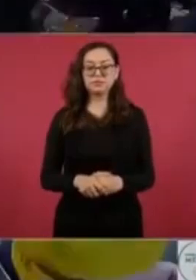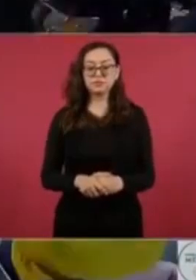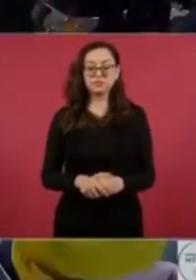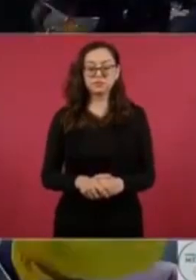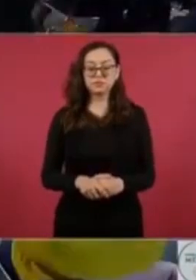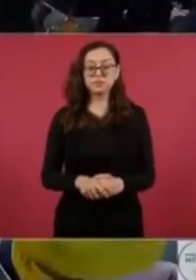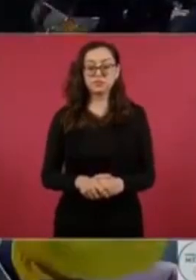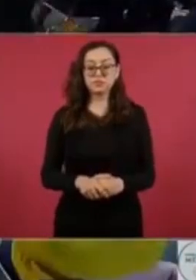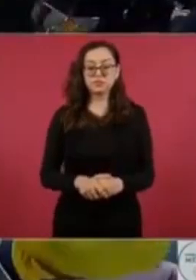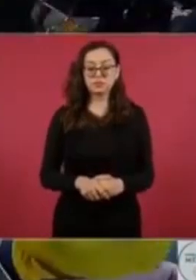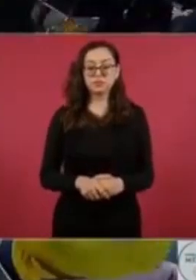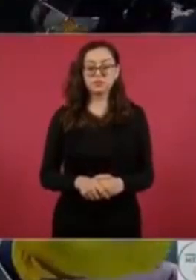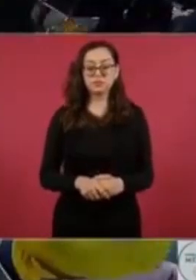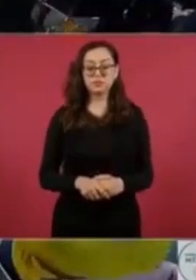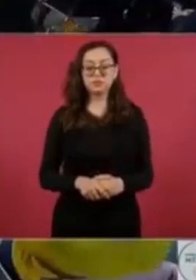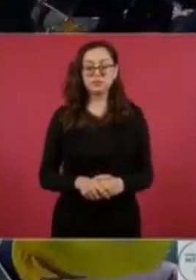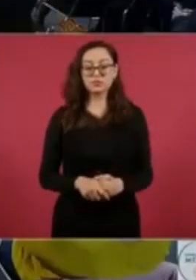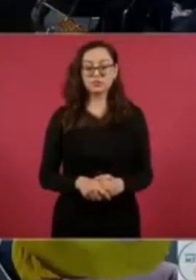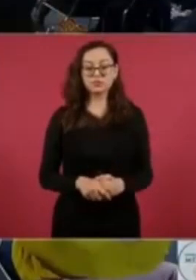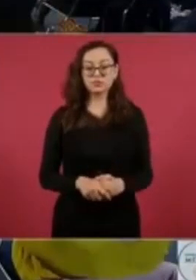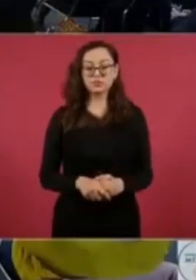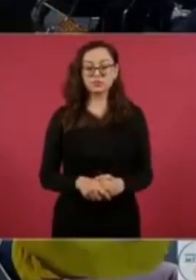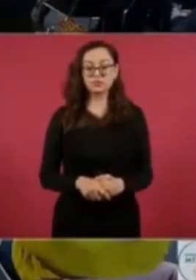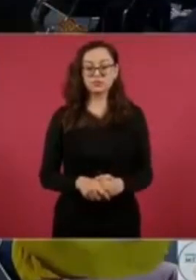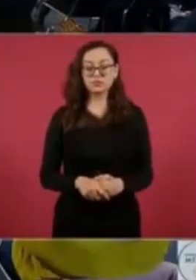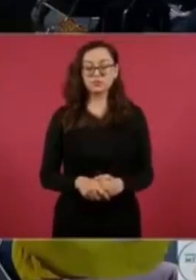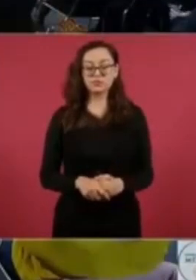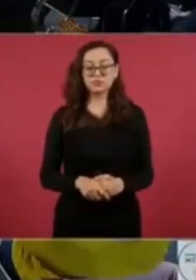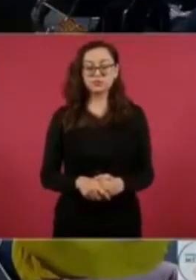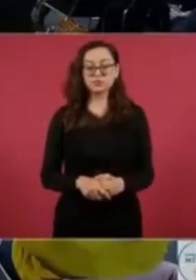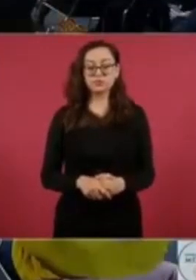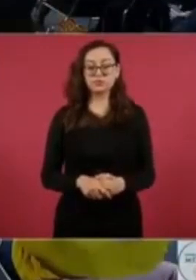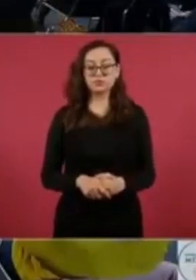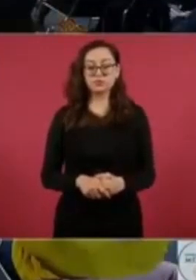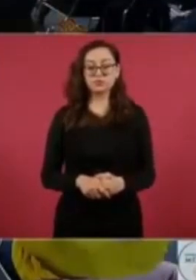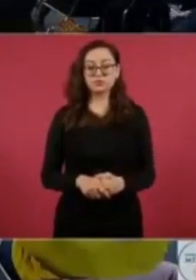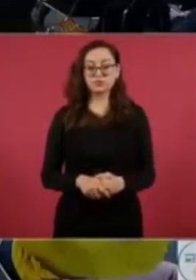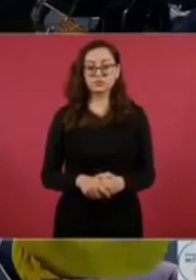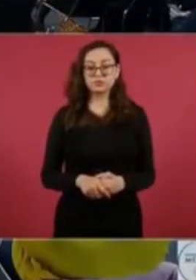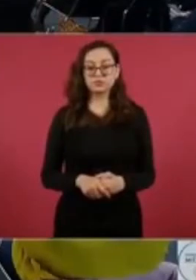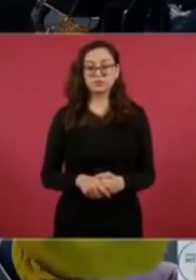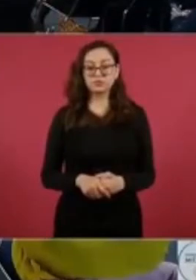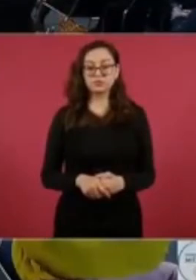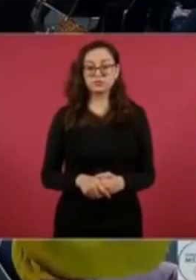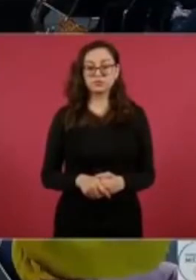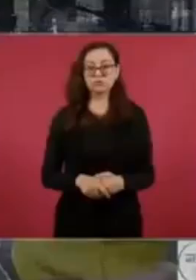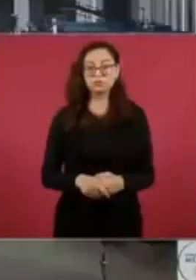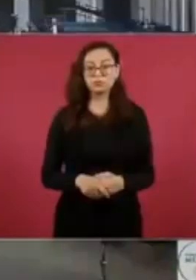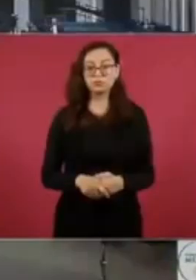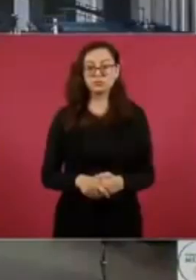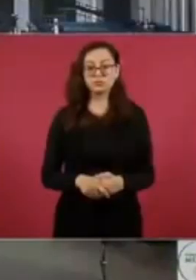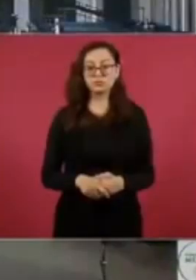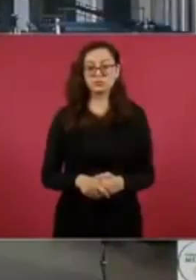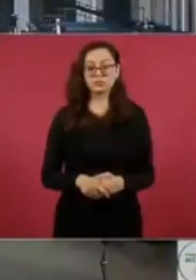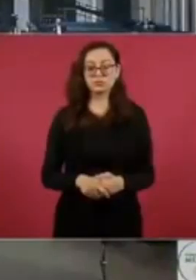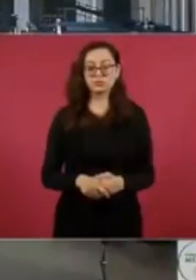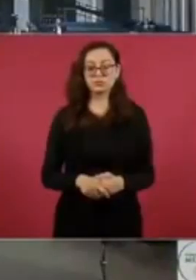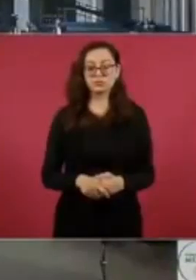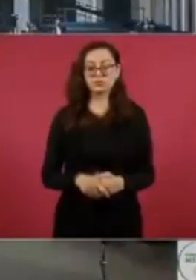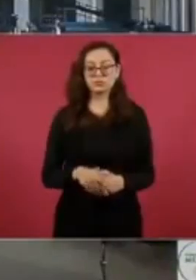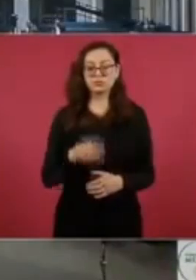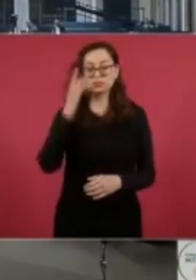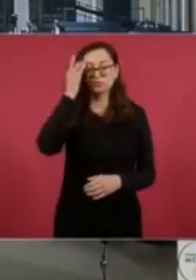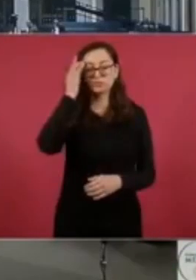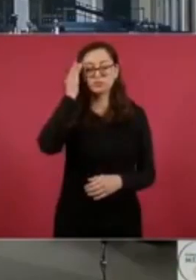Negociaciones previas para una entrega, evidentemente las agencias pues sí estaban haciendo alguna labor en México, no sé